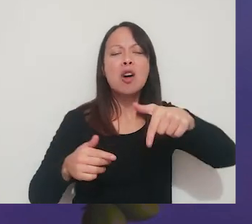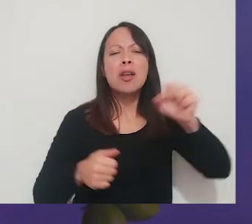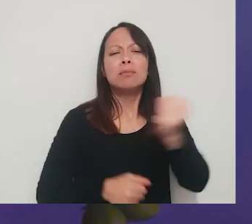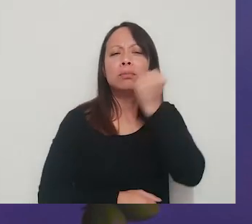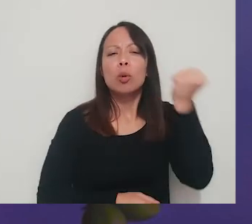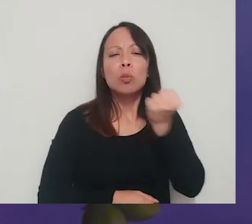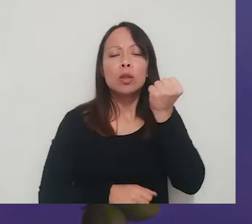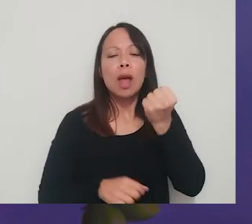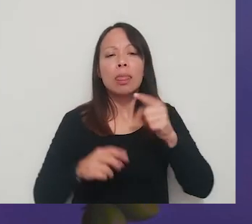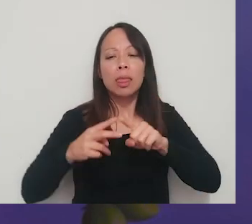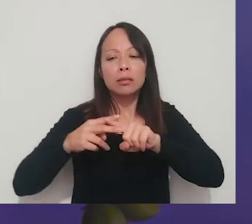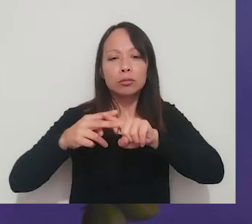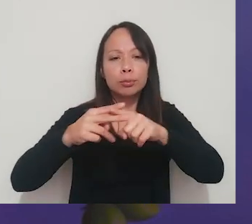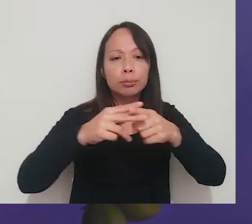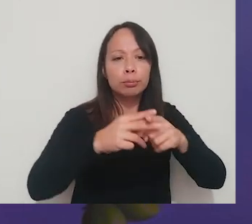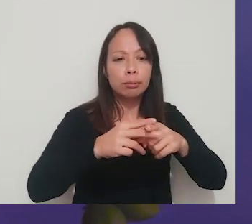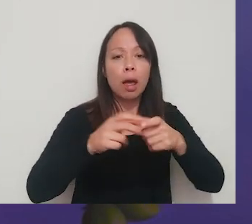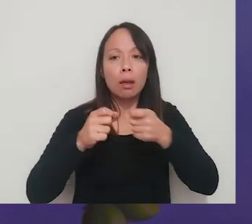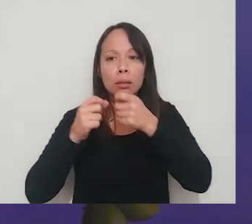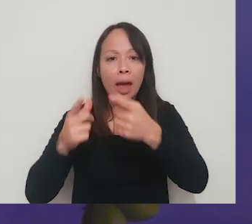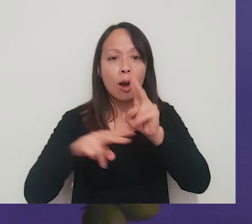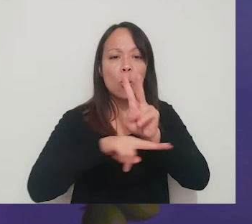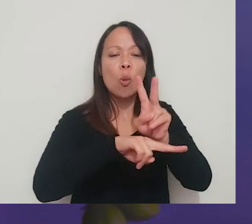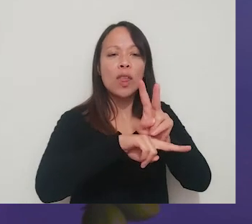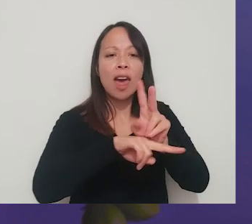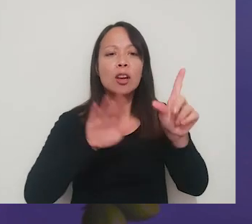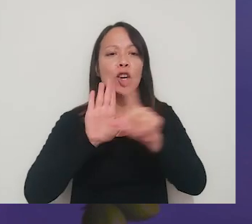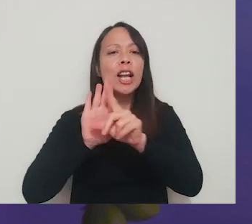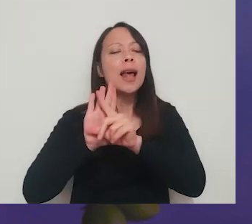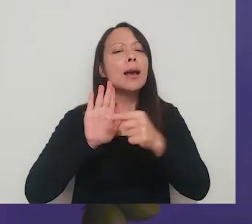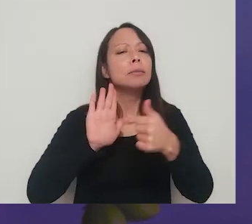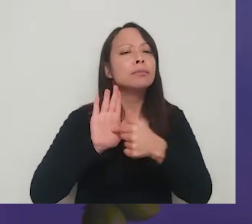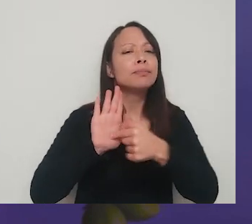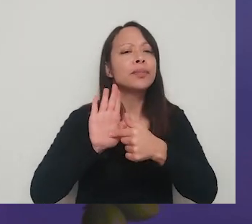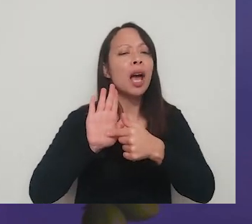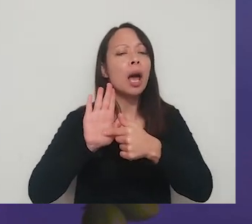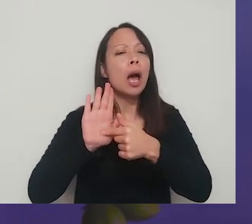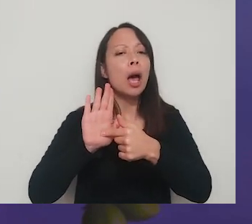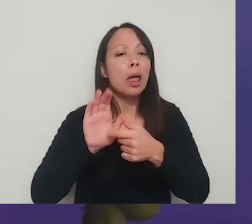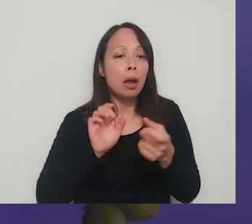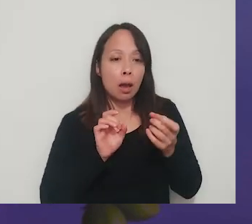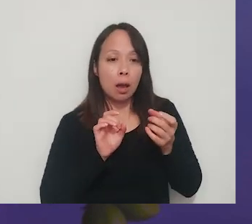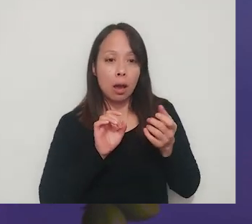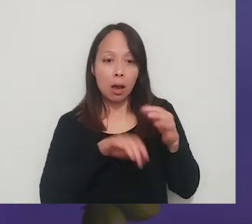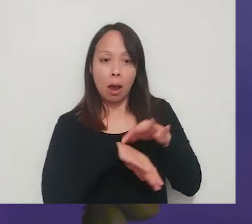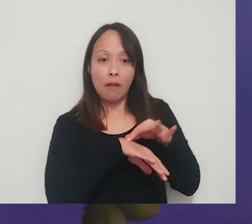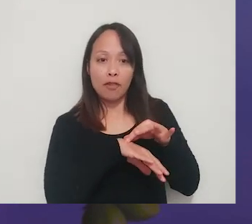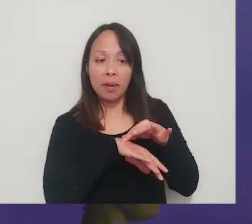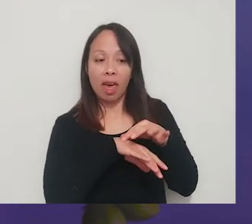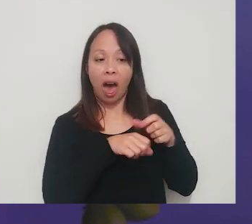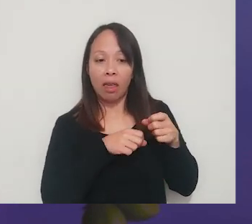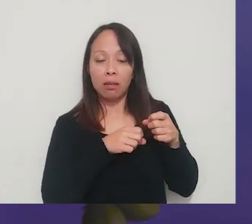se entiendan a estas medidas preventivas como parte integrante de la ley y cuando existe la posibilidad de transmitir una enfermedad